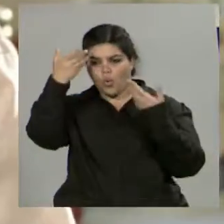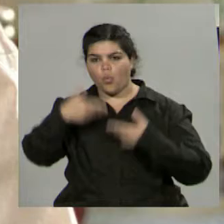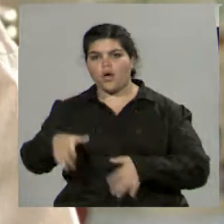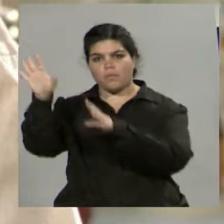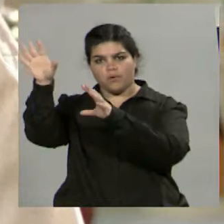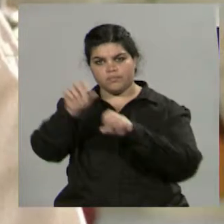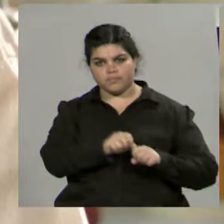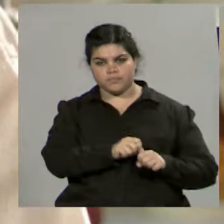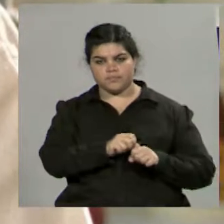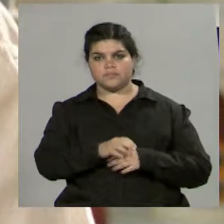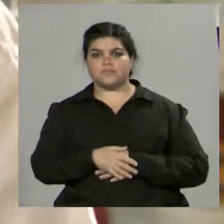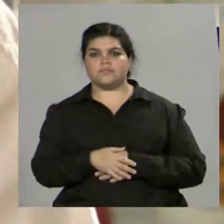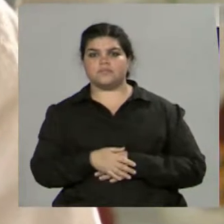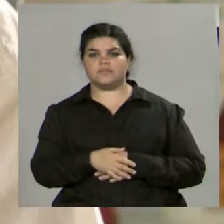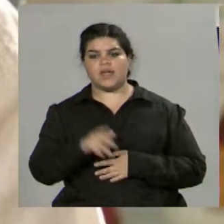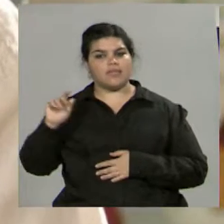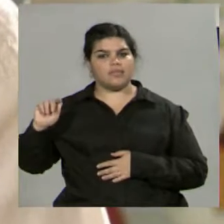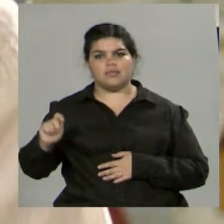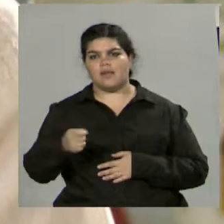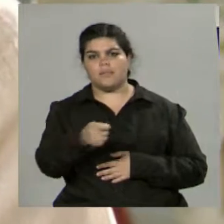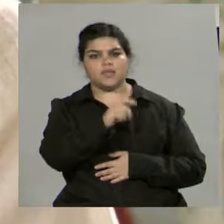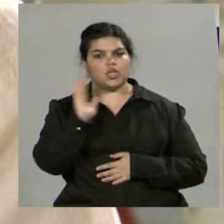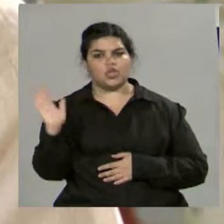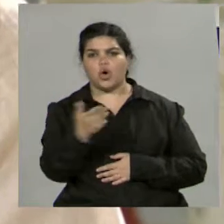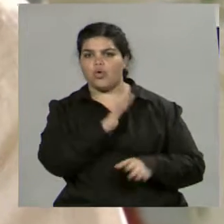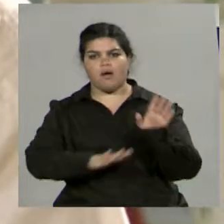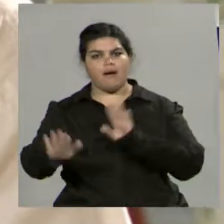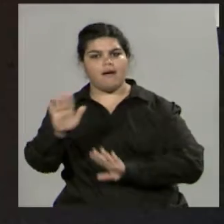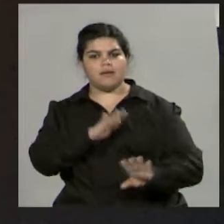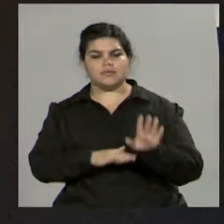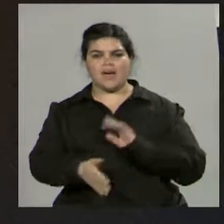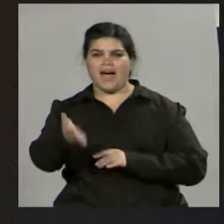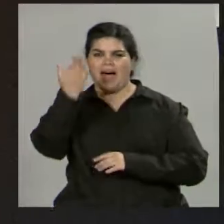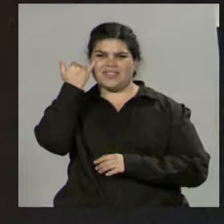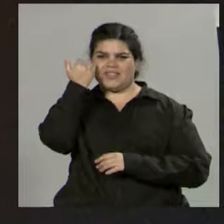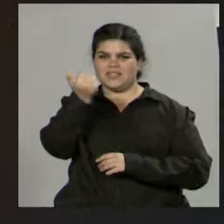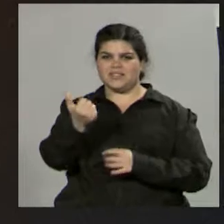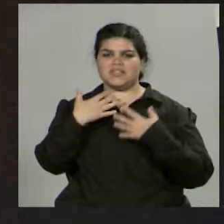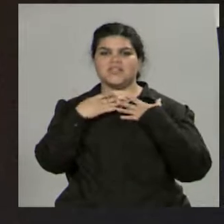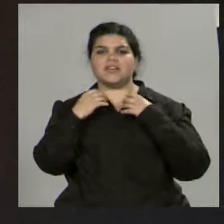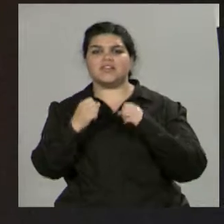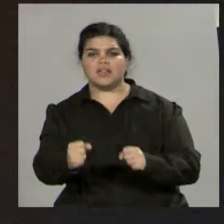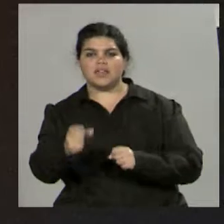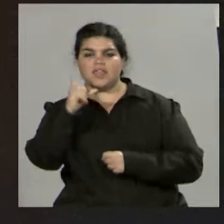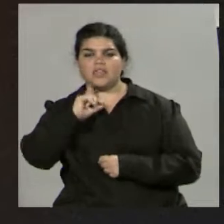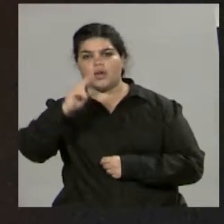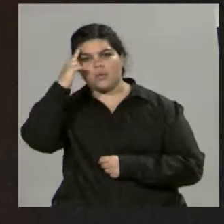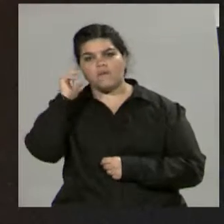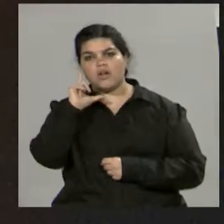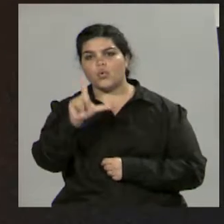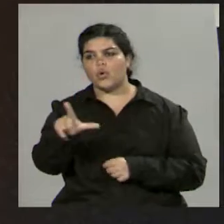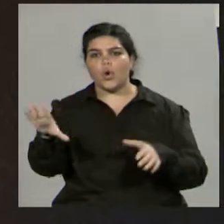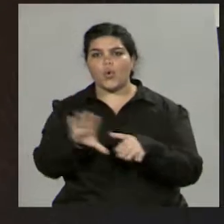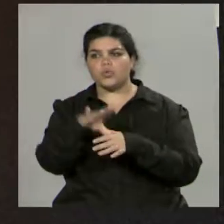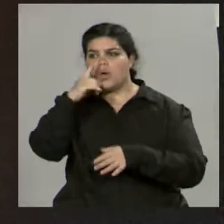restos. Se realizaron todos los trámites que veníamos ya realizando desde la Secretaría desde el 9 de julio, el día en que